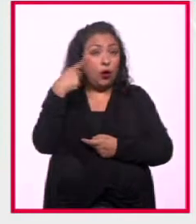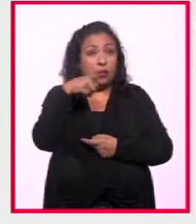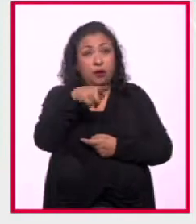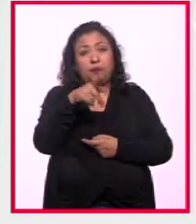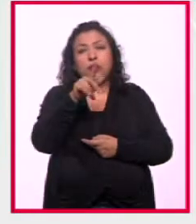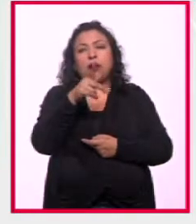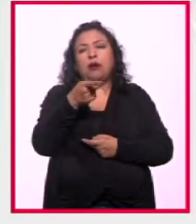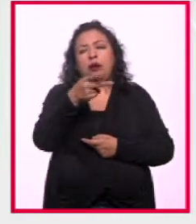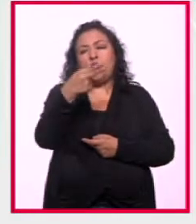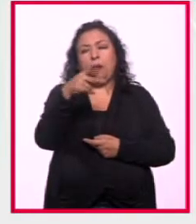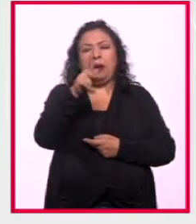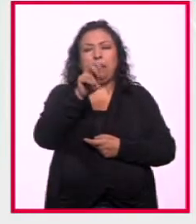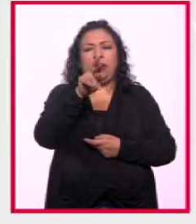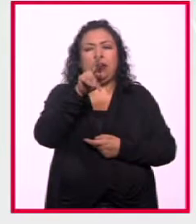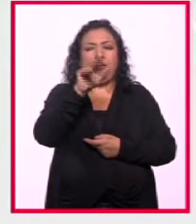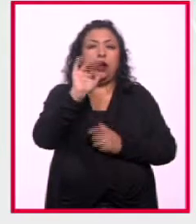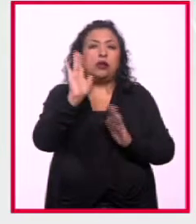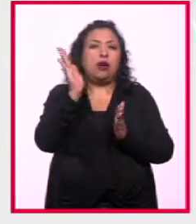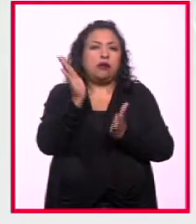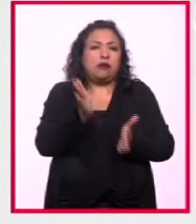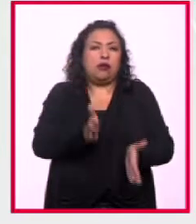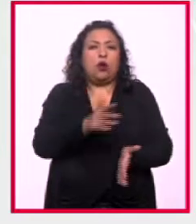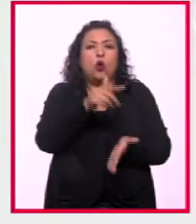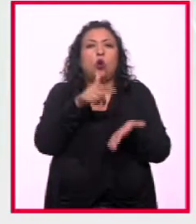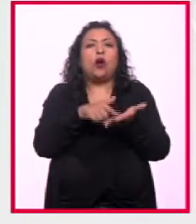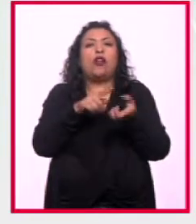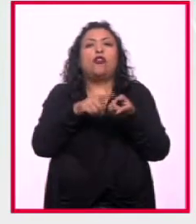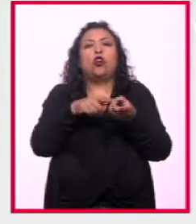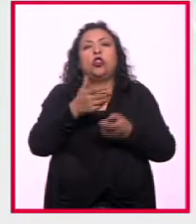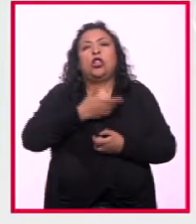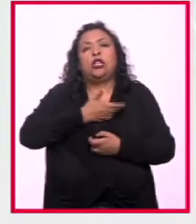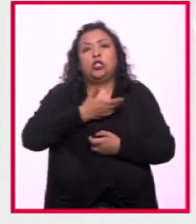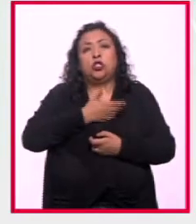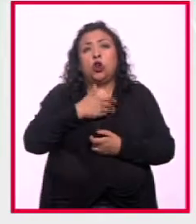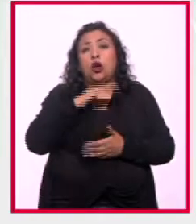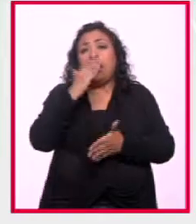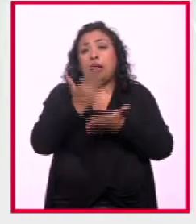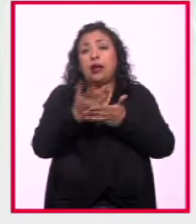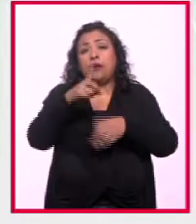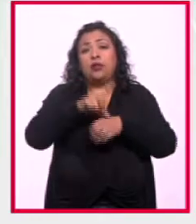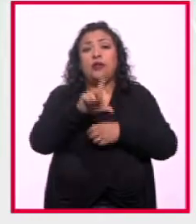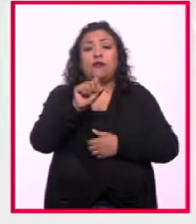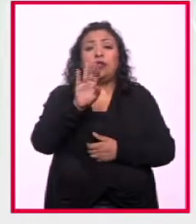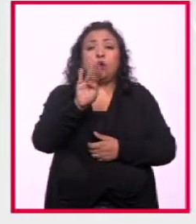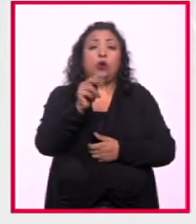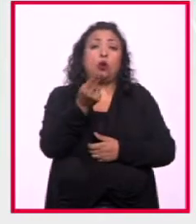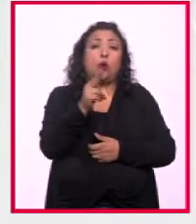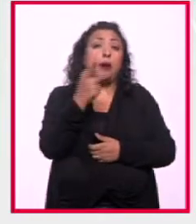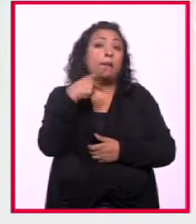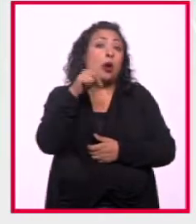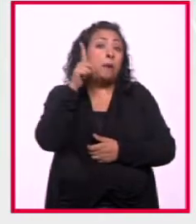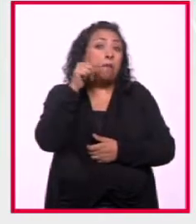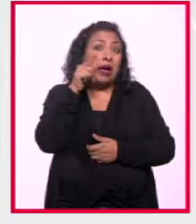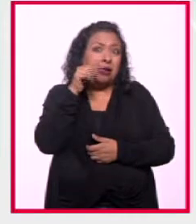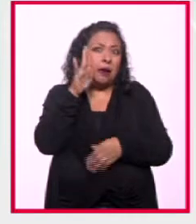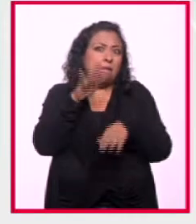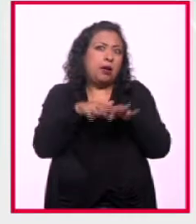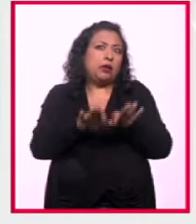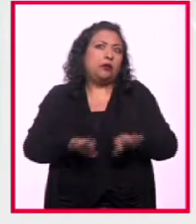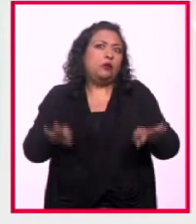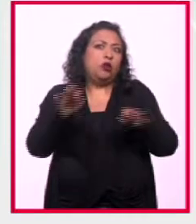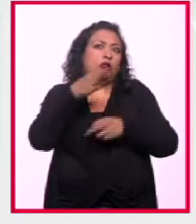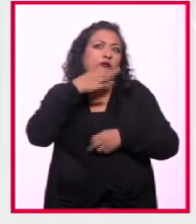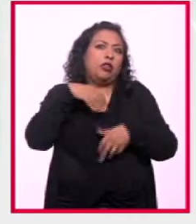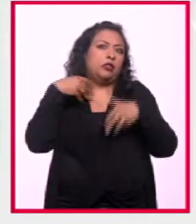famosa petra que ya llegó también a la plaza de la constitución y tendrás al 24 para verla pero mañana de mañana en la ciudad gran